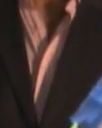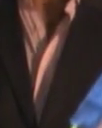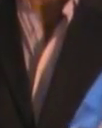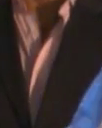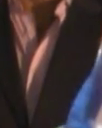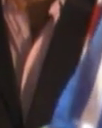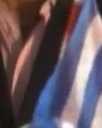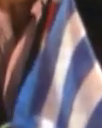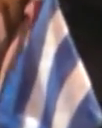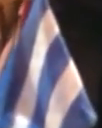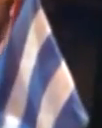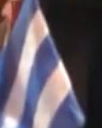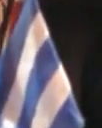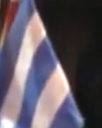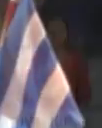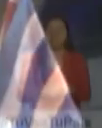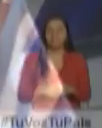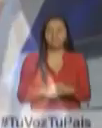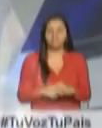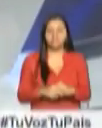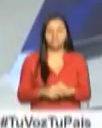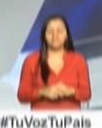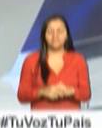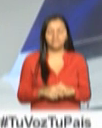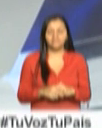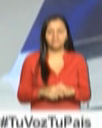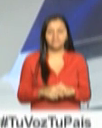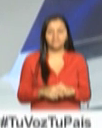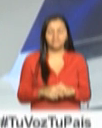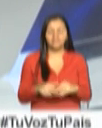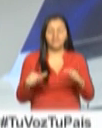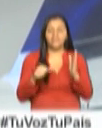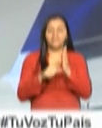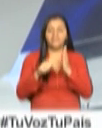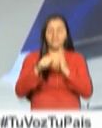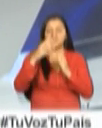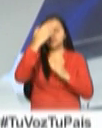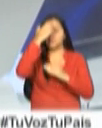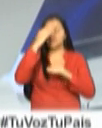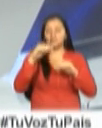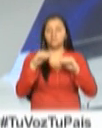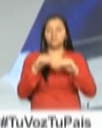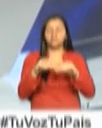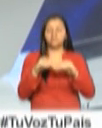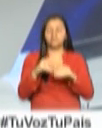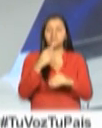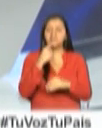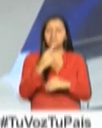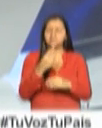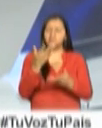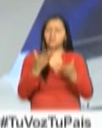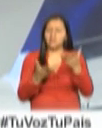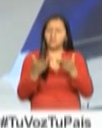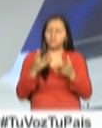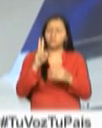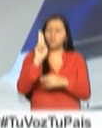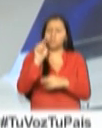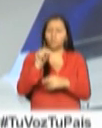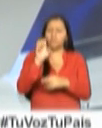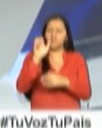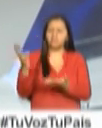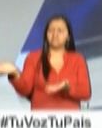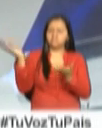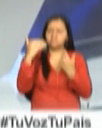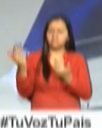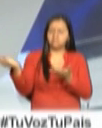recursos de todas y de todos. El ministro de Educación, Augusto Espinosa, cuestionó la movilización efectuada por la